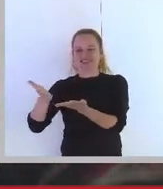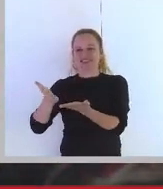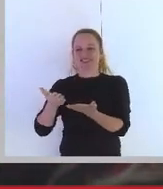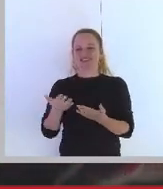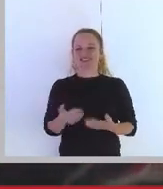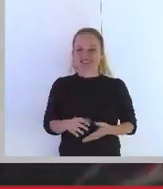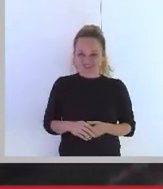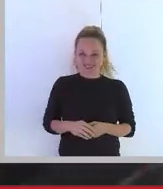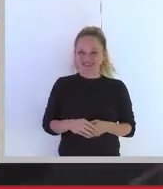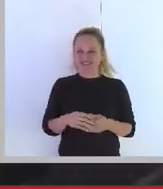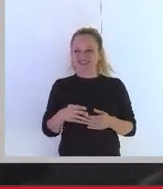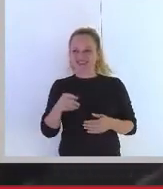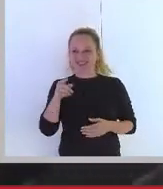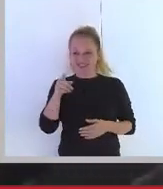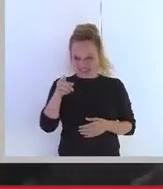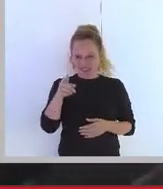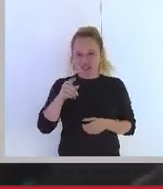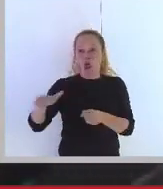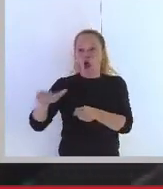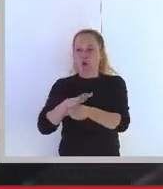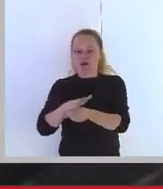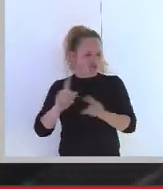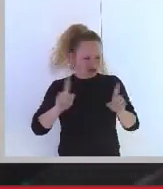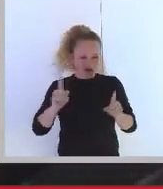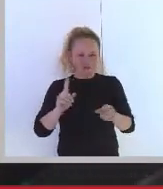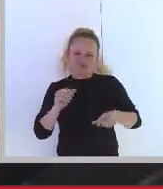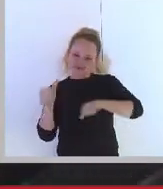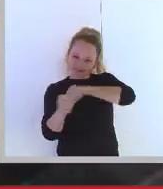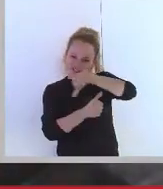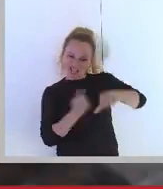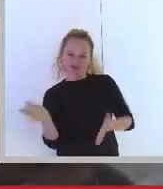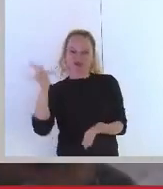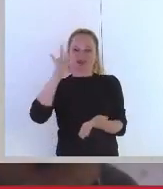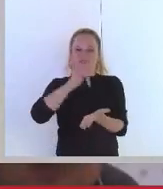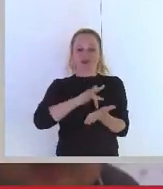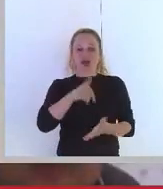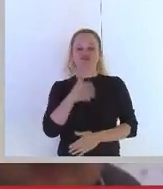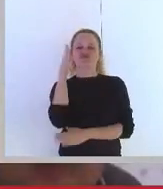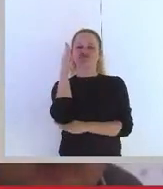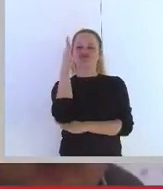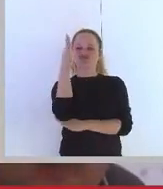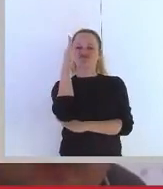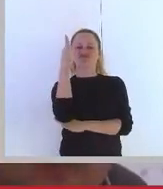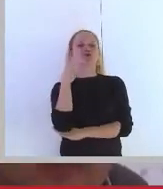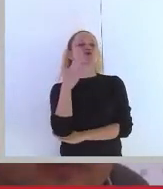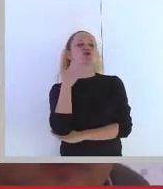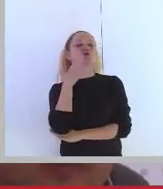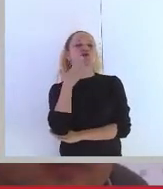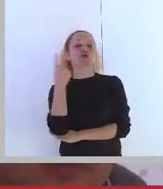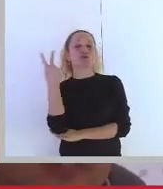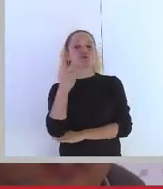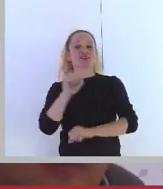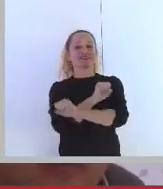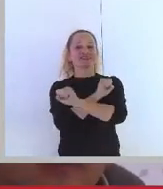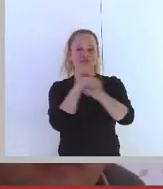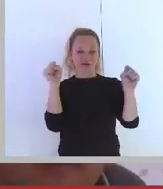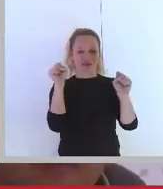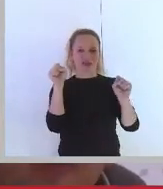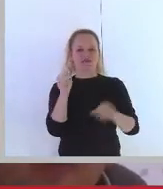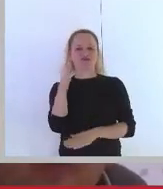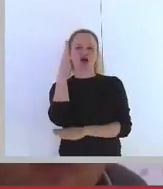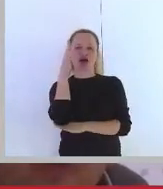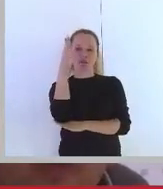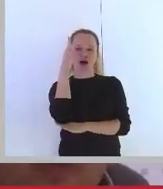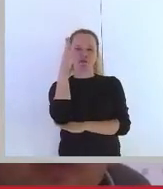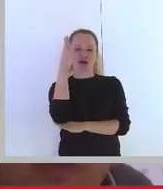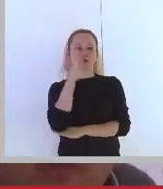Estaba en otra agenda y dijo, yo me voy y va a ser expositor el viernes en la mañana.